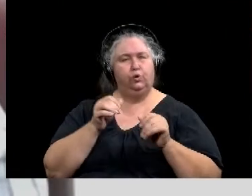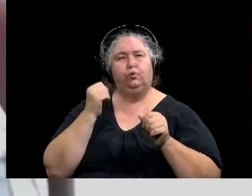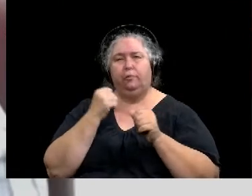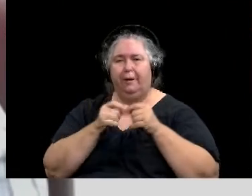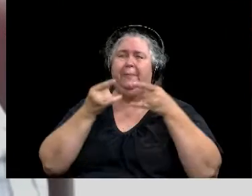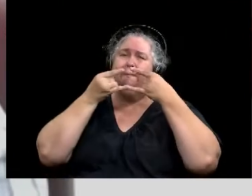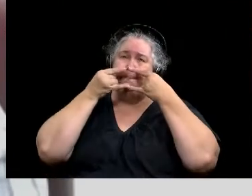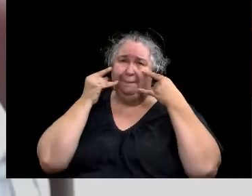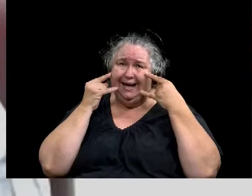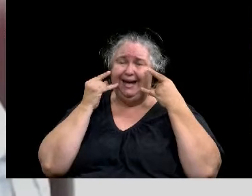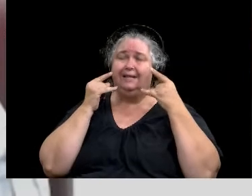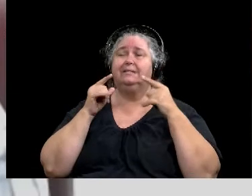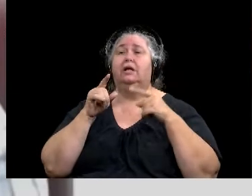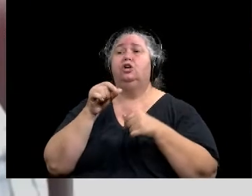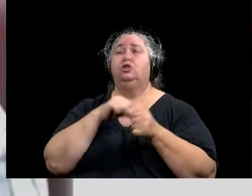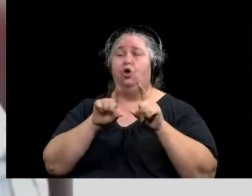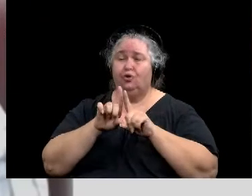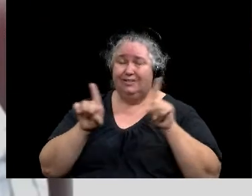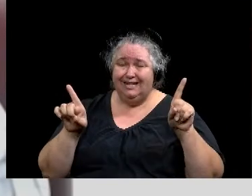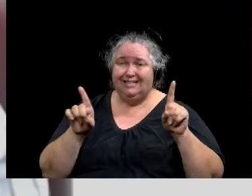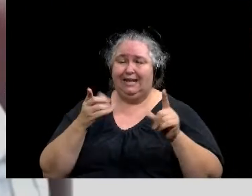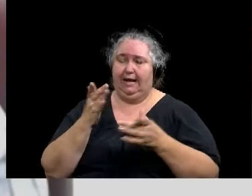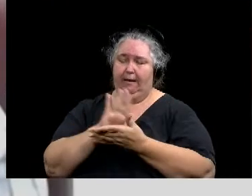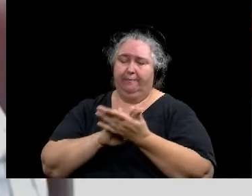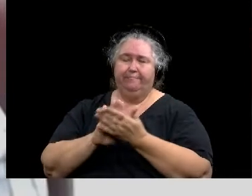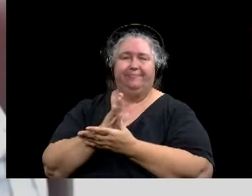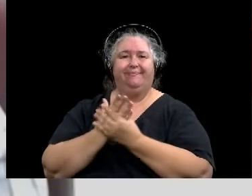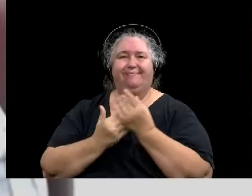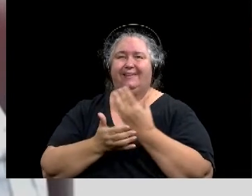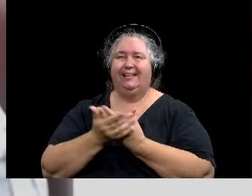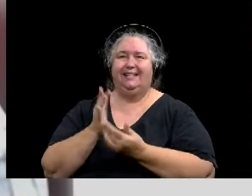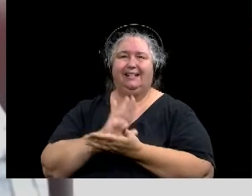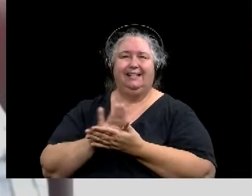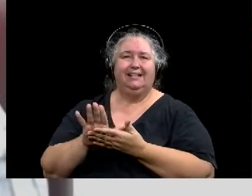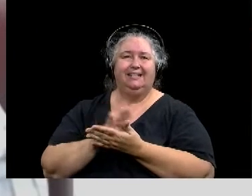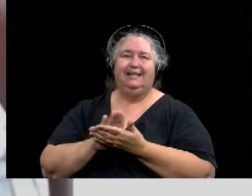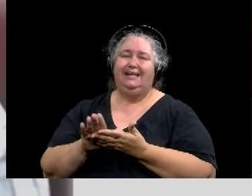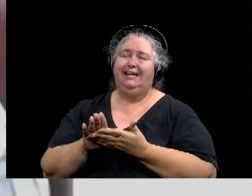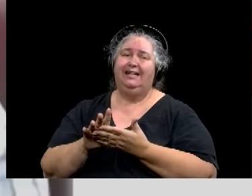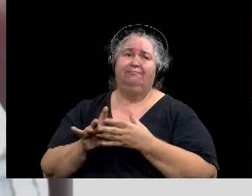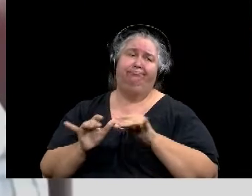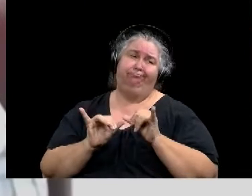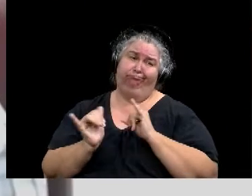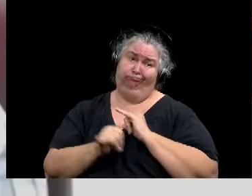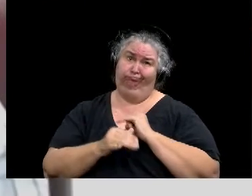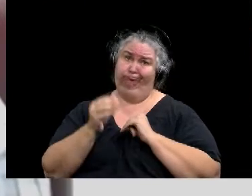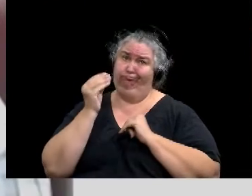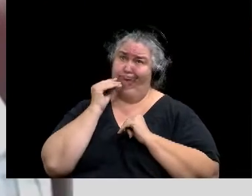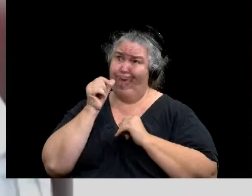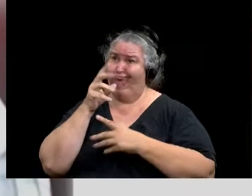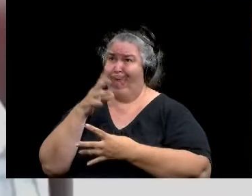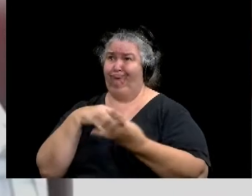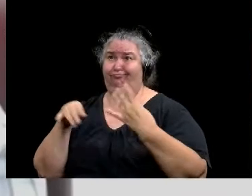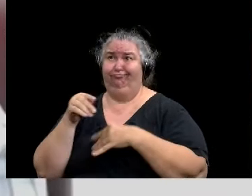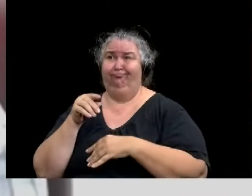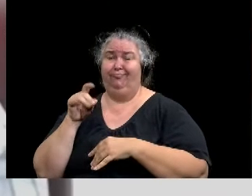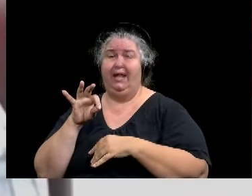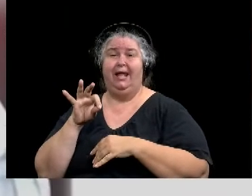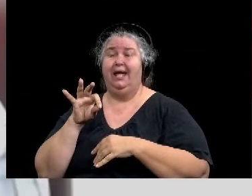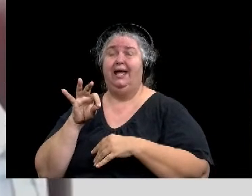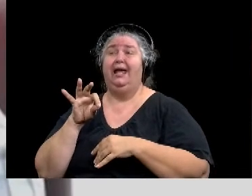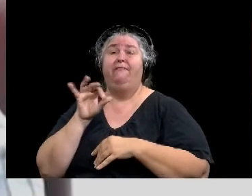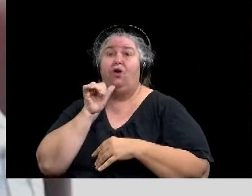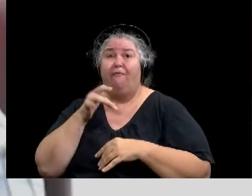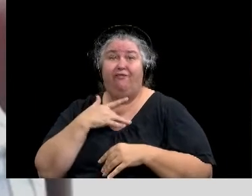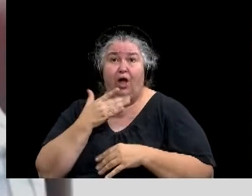nuestros pacientes los acuerdo que usen sus máscaras y laven semanas y que guardan la distancia